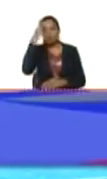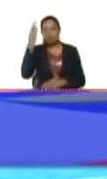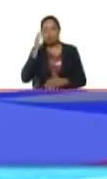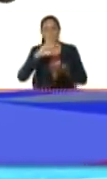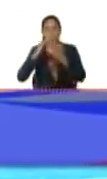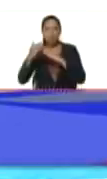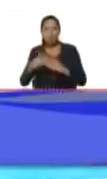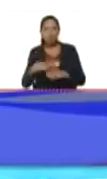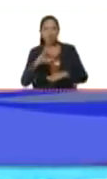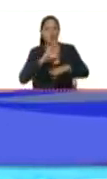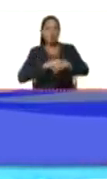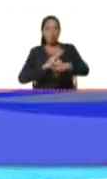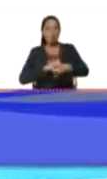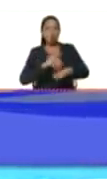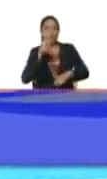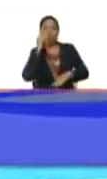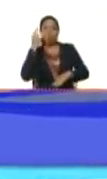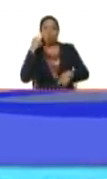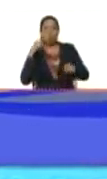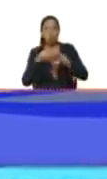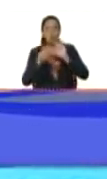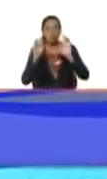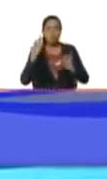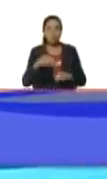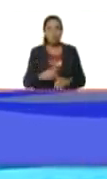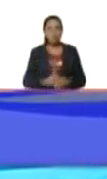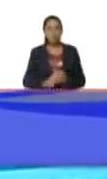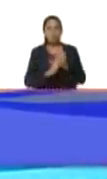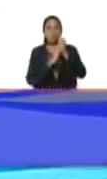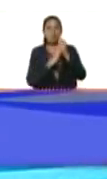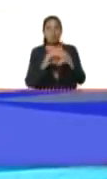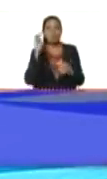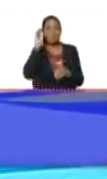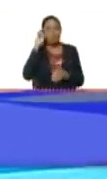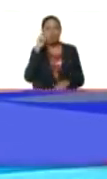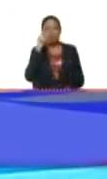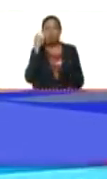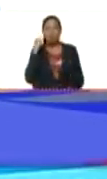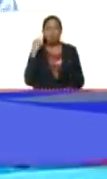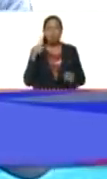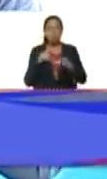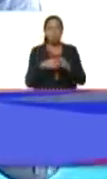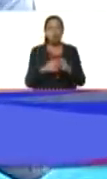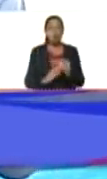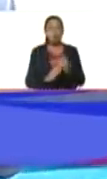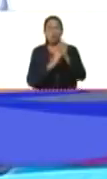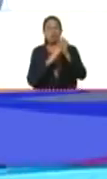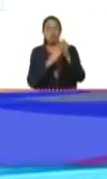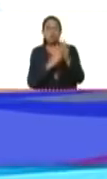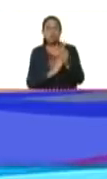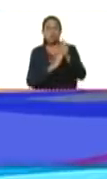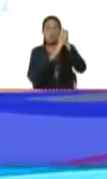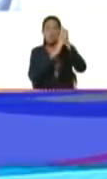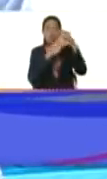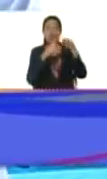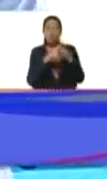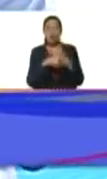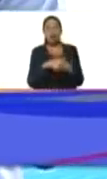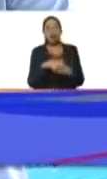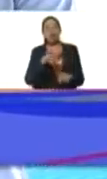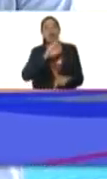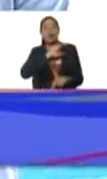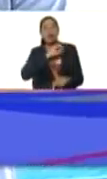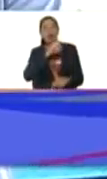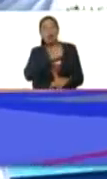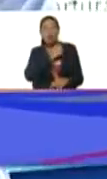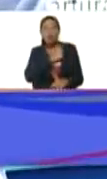las doctoras de las ASIC, con las directoras de maestras y maestros, con los líderes de las iglesias católicas y evangélicas,